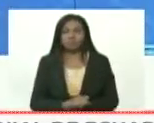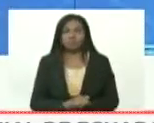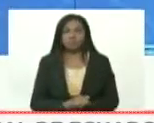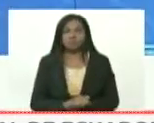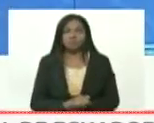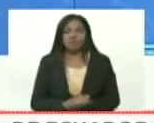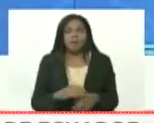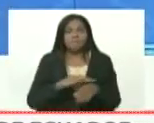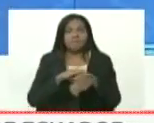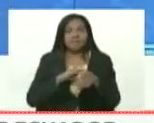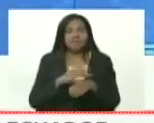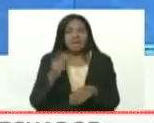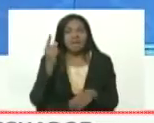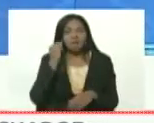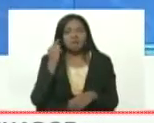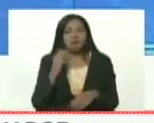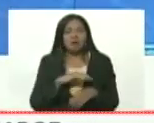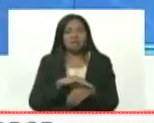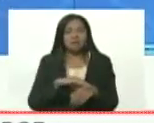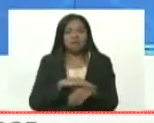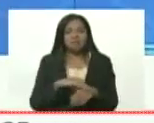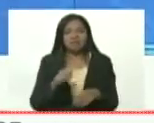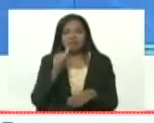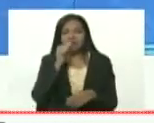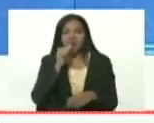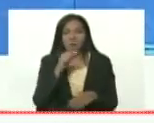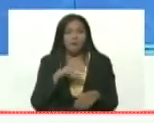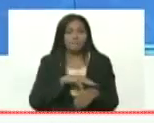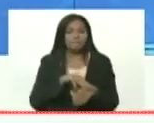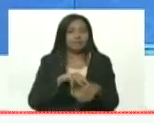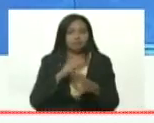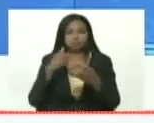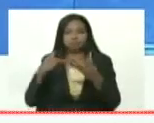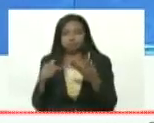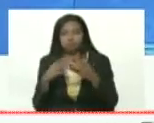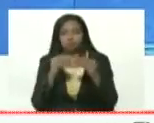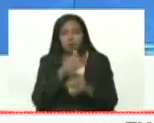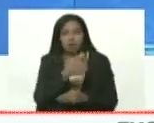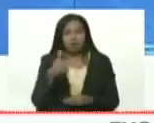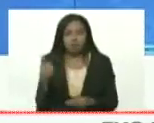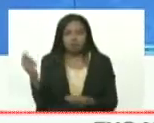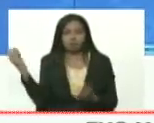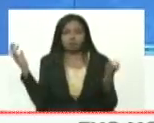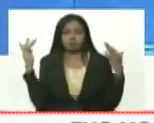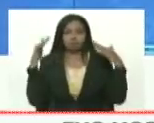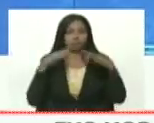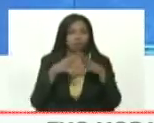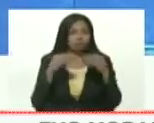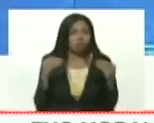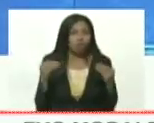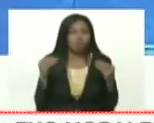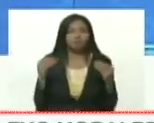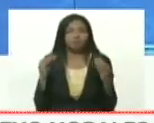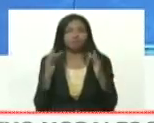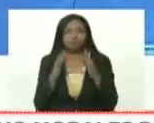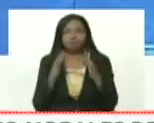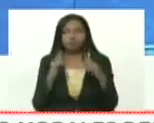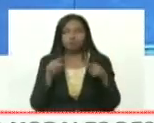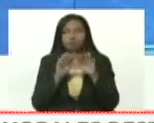La ministra de la Mujer, la ministra del Agua, la ministra, etcétera. Todos, llega a todos. Yo